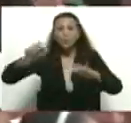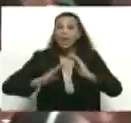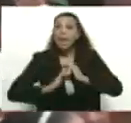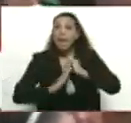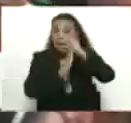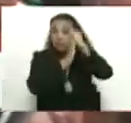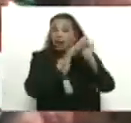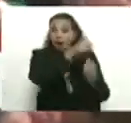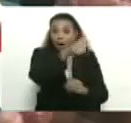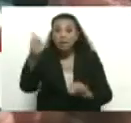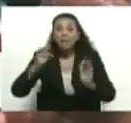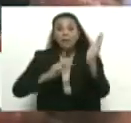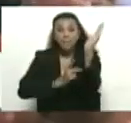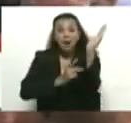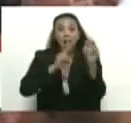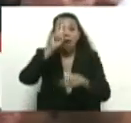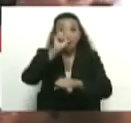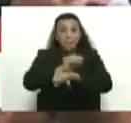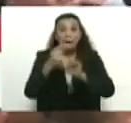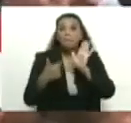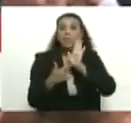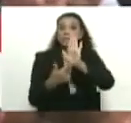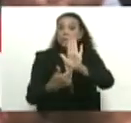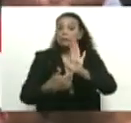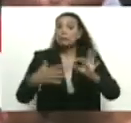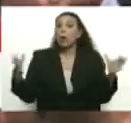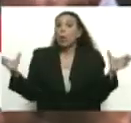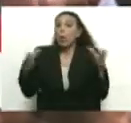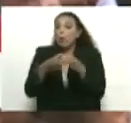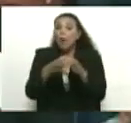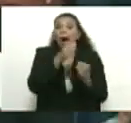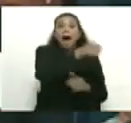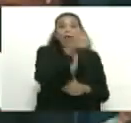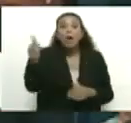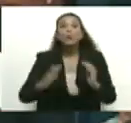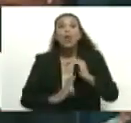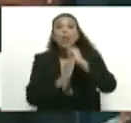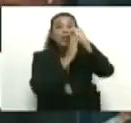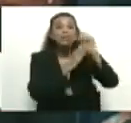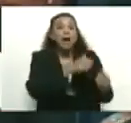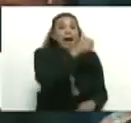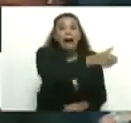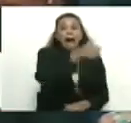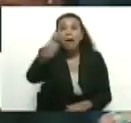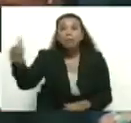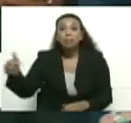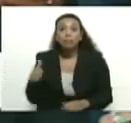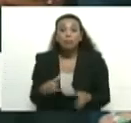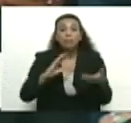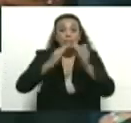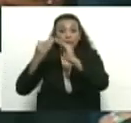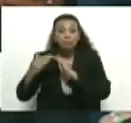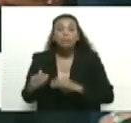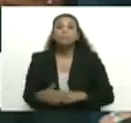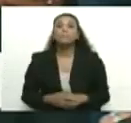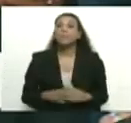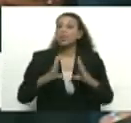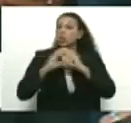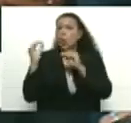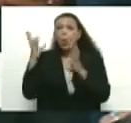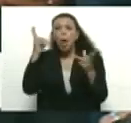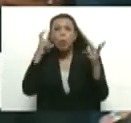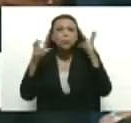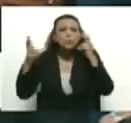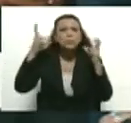liderazgo de la parroquia La Vega que están aquí con nosotros. Es muy importante todo lo que hemos